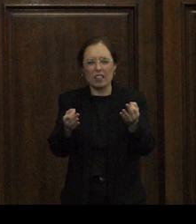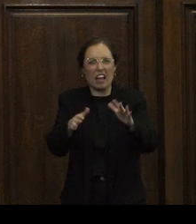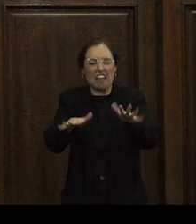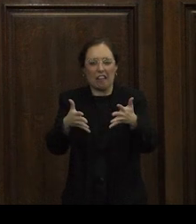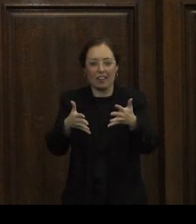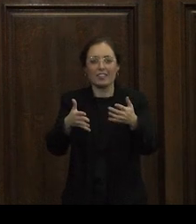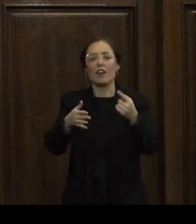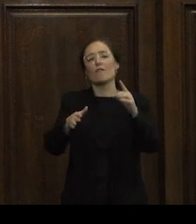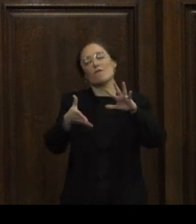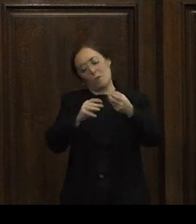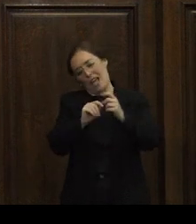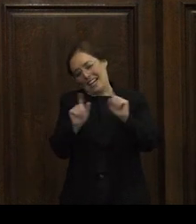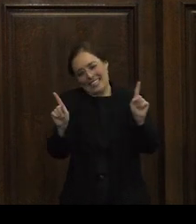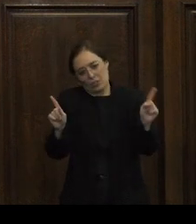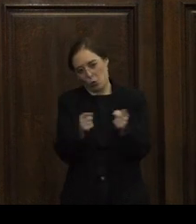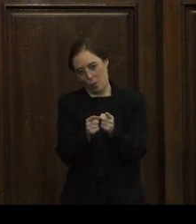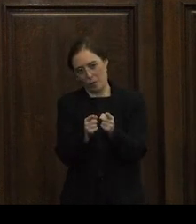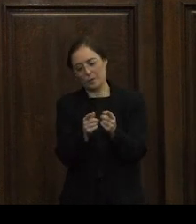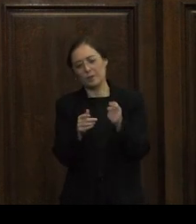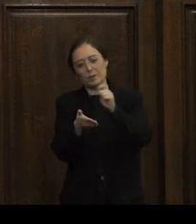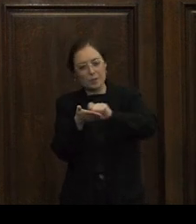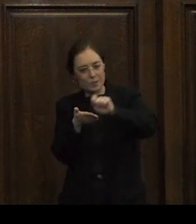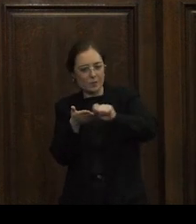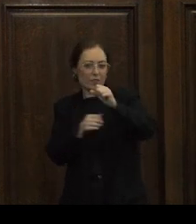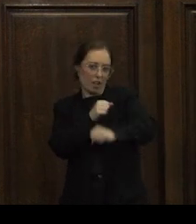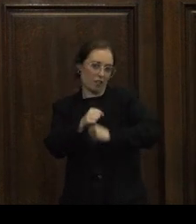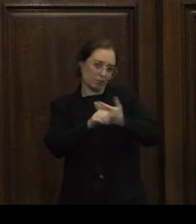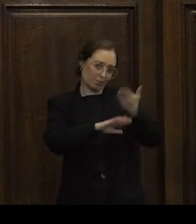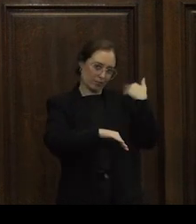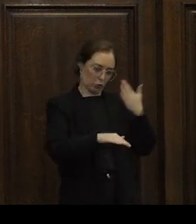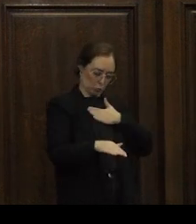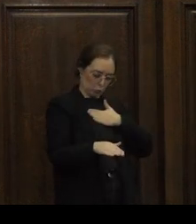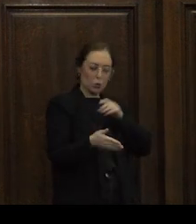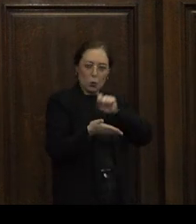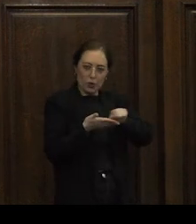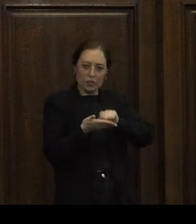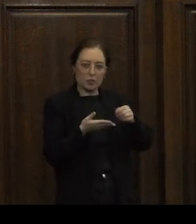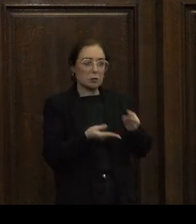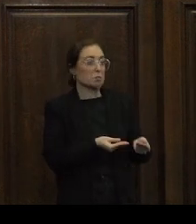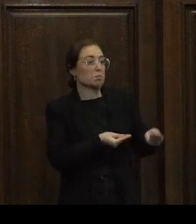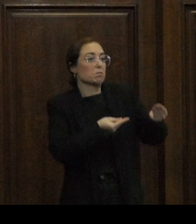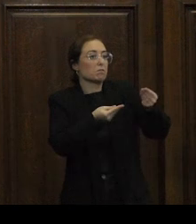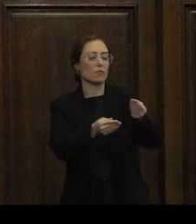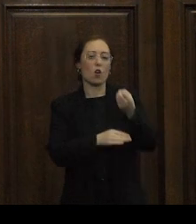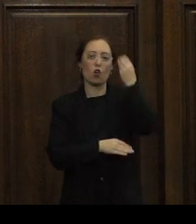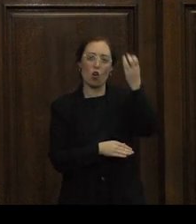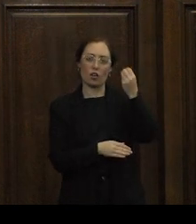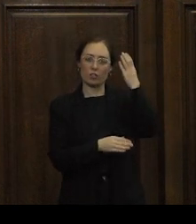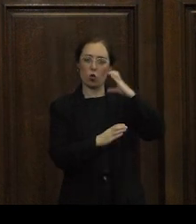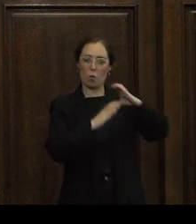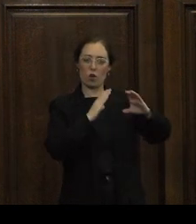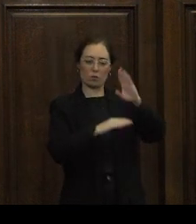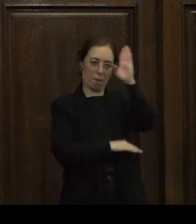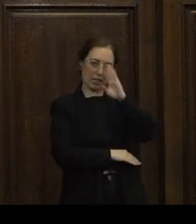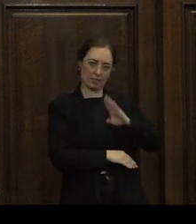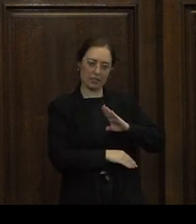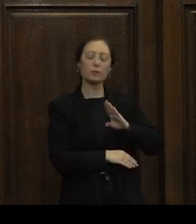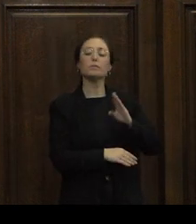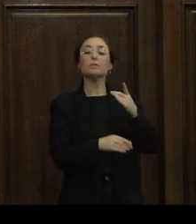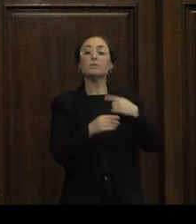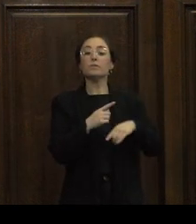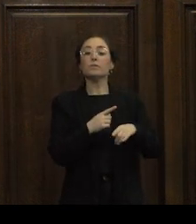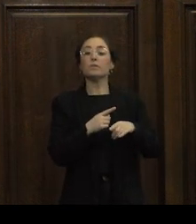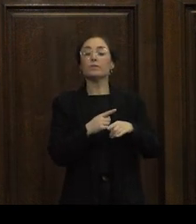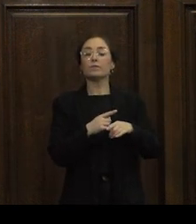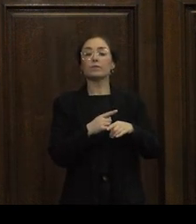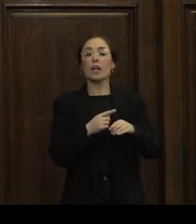una versión resumida, ¿no?, de algo que escribí el año pasado y lo presenté en un congreso de comunicación en Brasil. Por